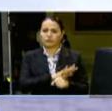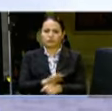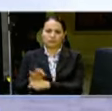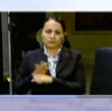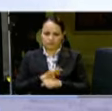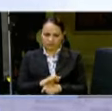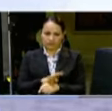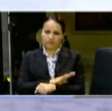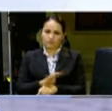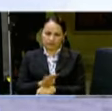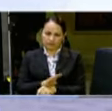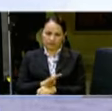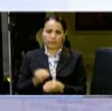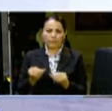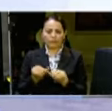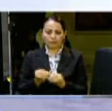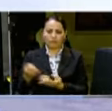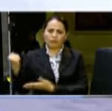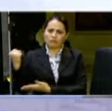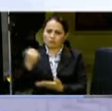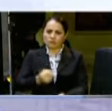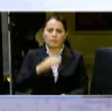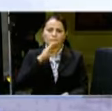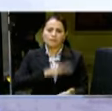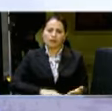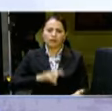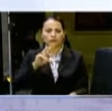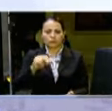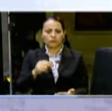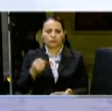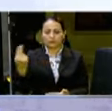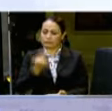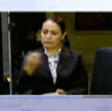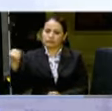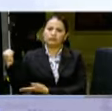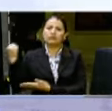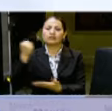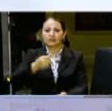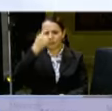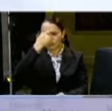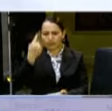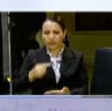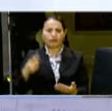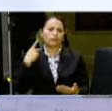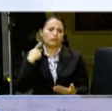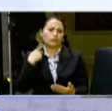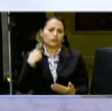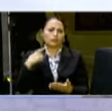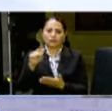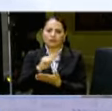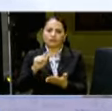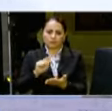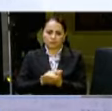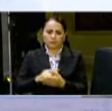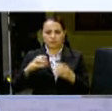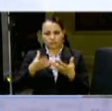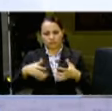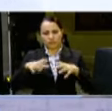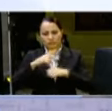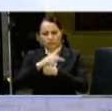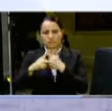exteriores pigmeas, no más desinversión en política exterior. Hay que invertir en tener la política exterior que un país del tamaño, de la importancia y